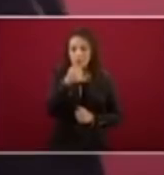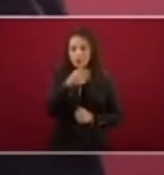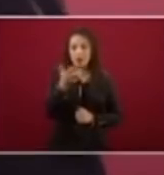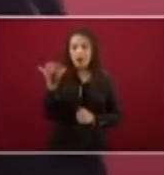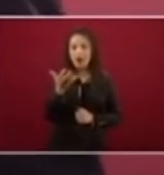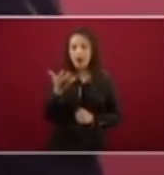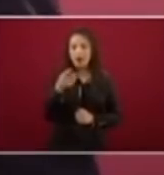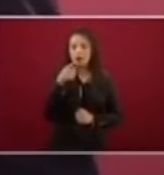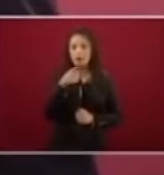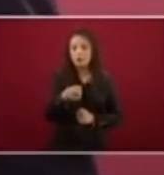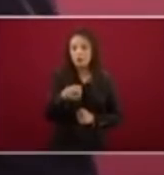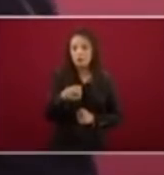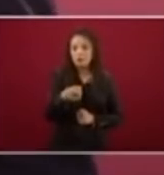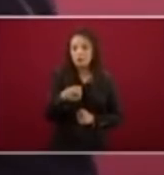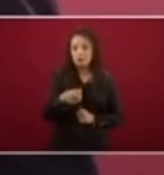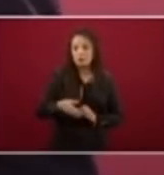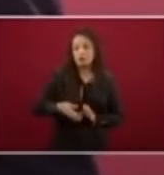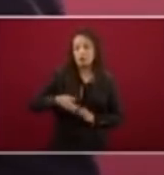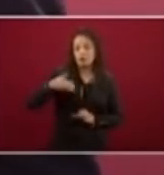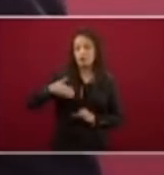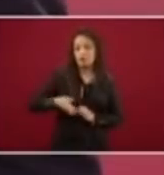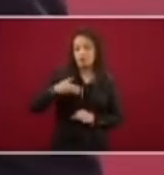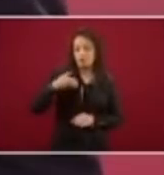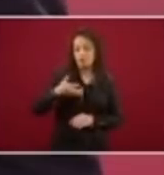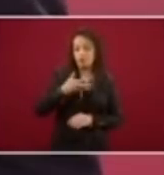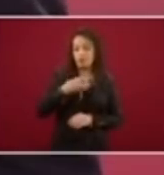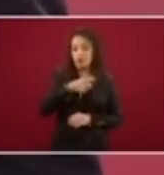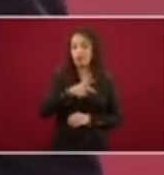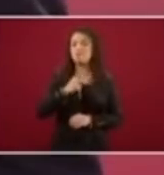en extraer petróleo.